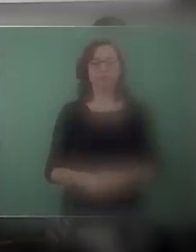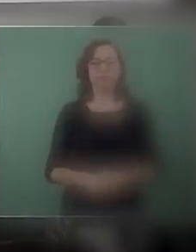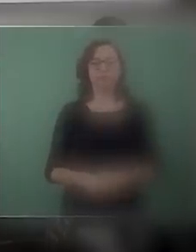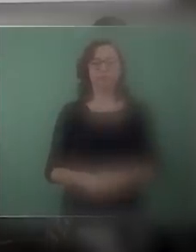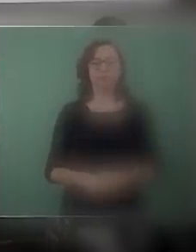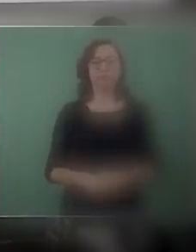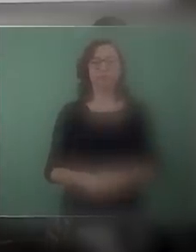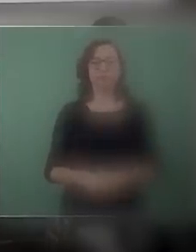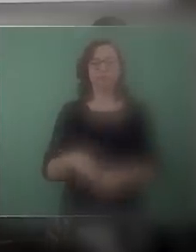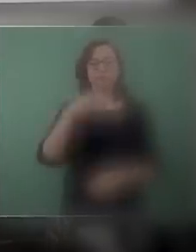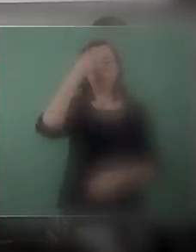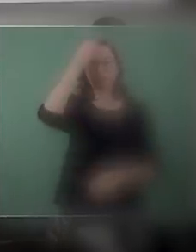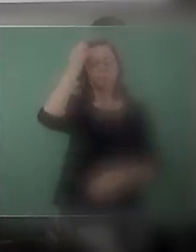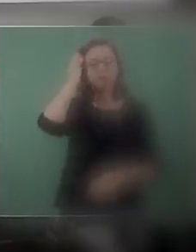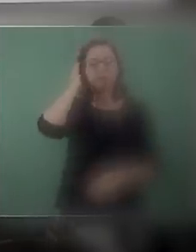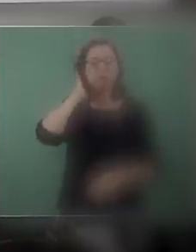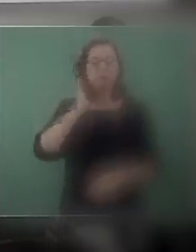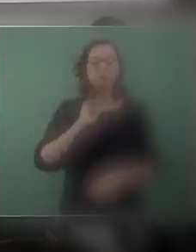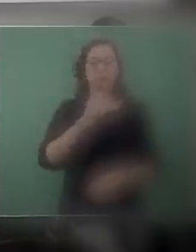Y el de Tepetitán,